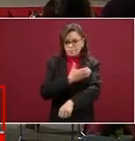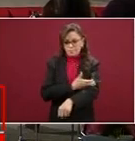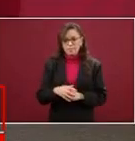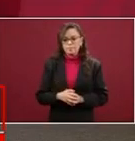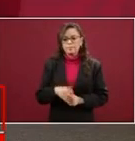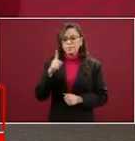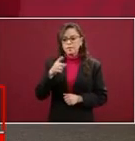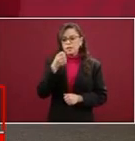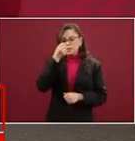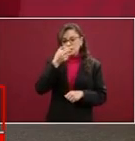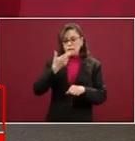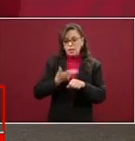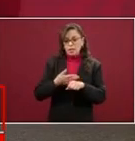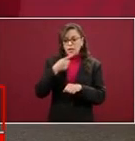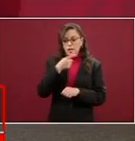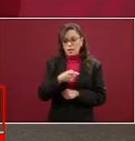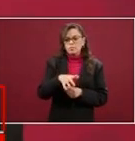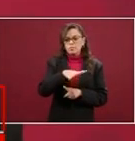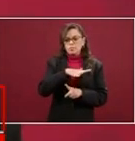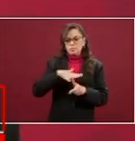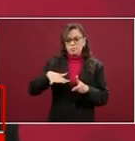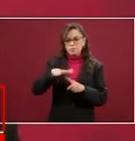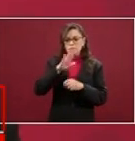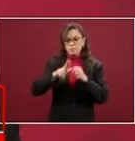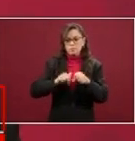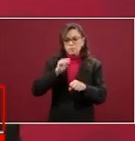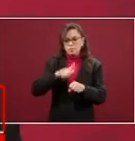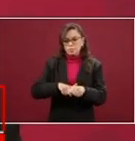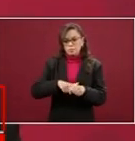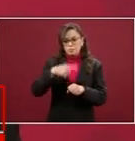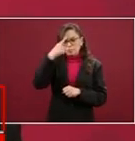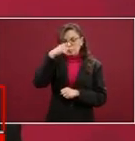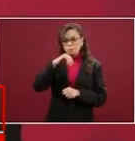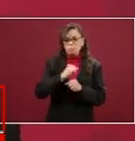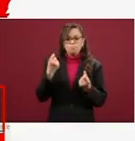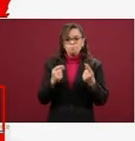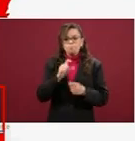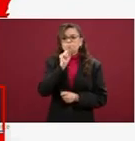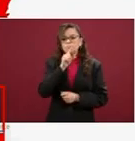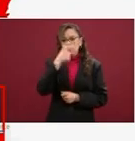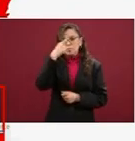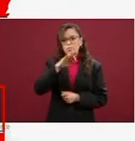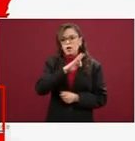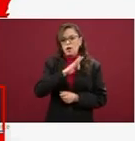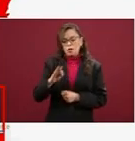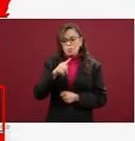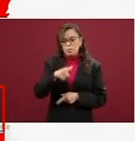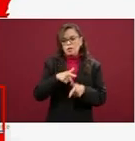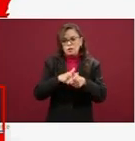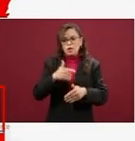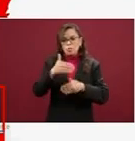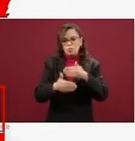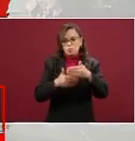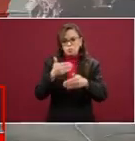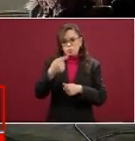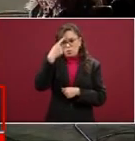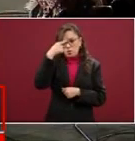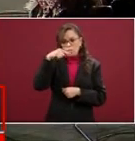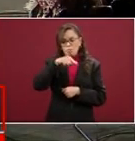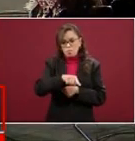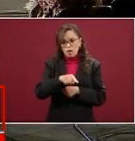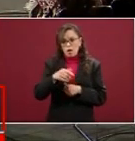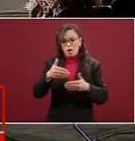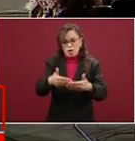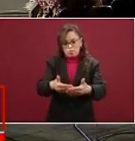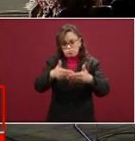casos en las últimas 24 horas. La Secretaría de Salud recordó a la ciudadanía seguir con las medidas de prevención, como la higiene,